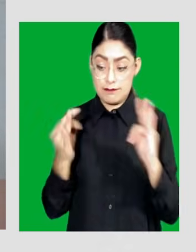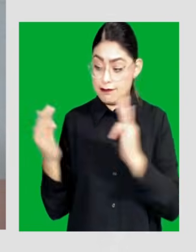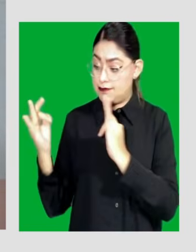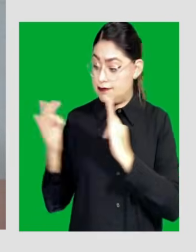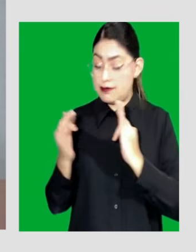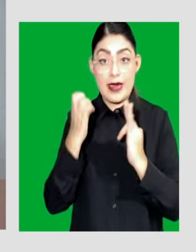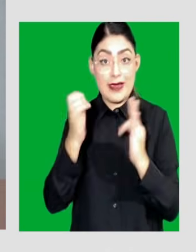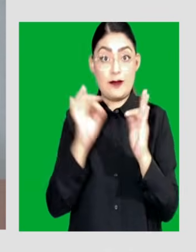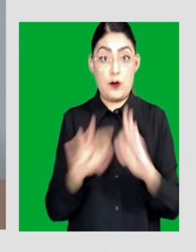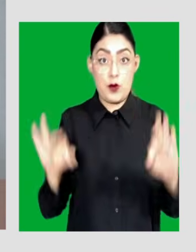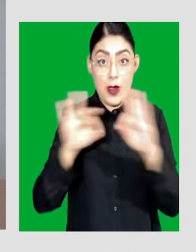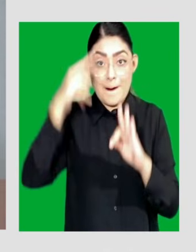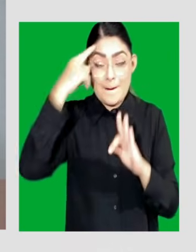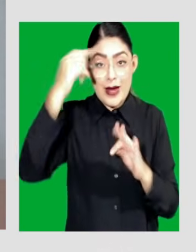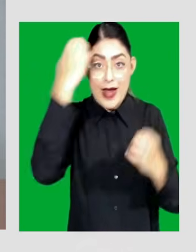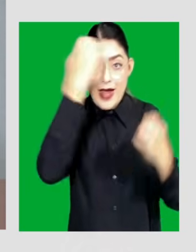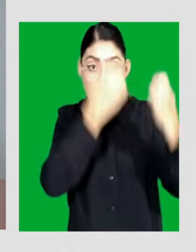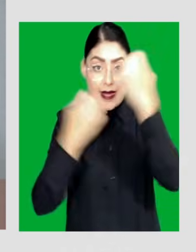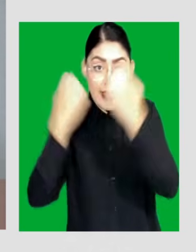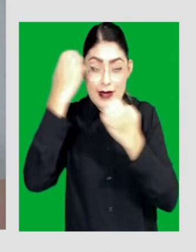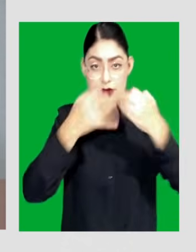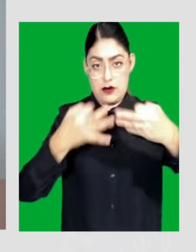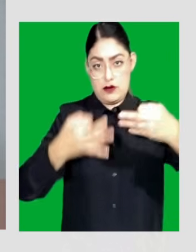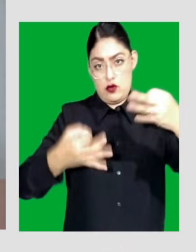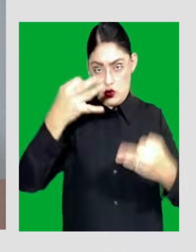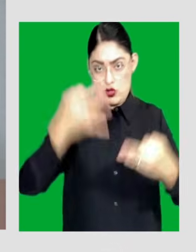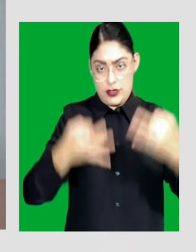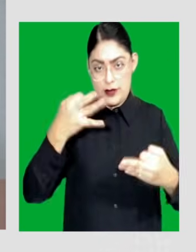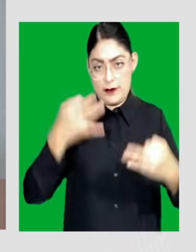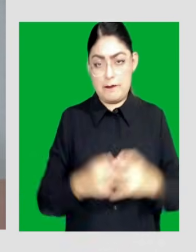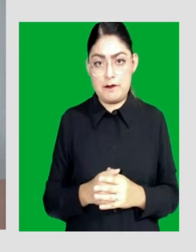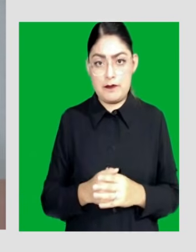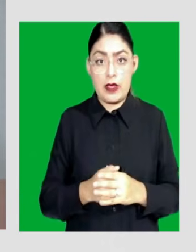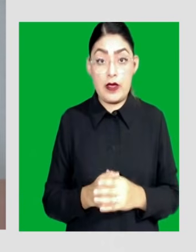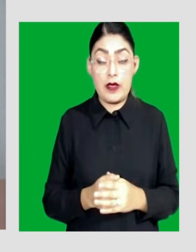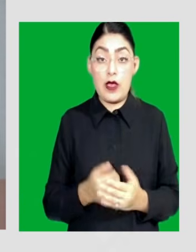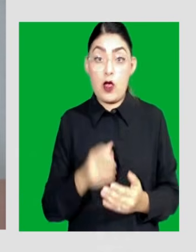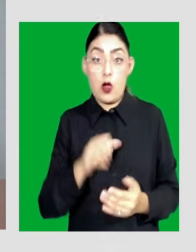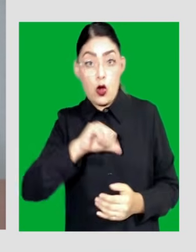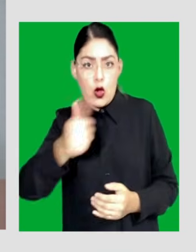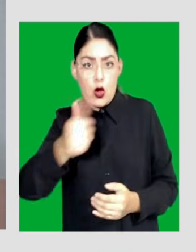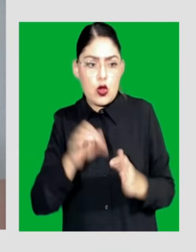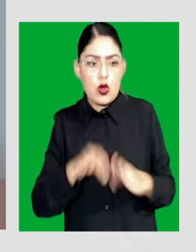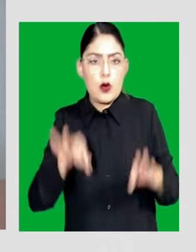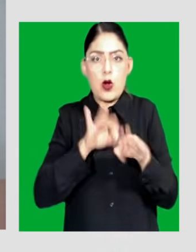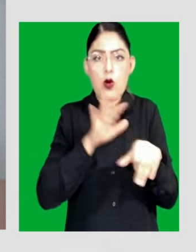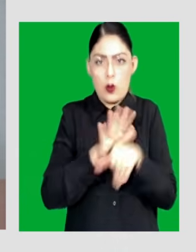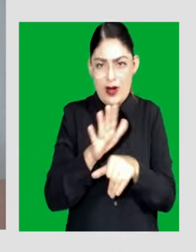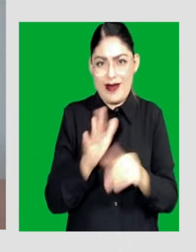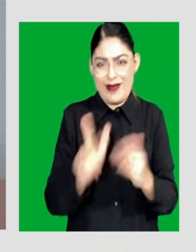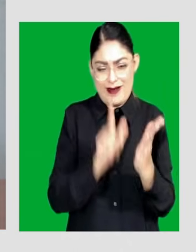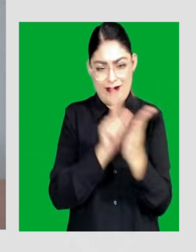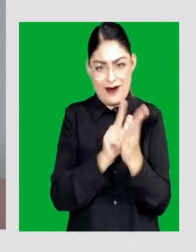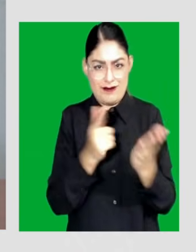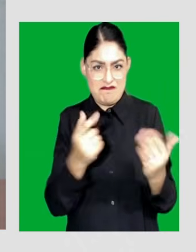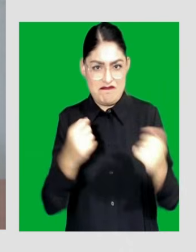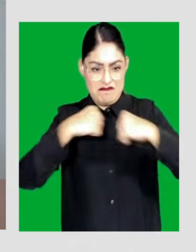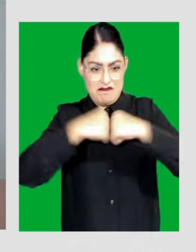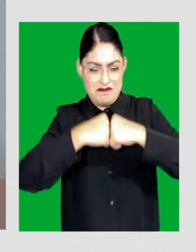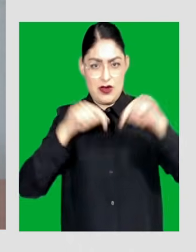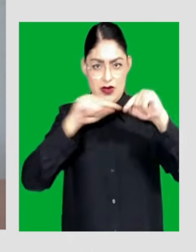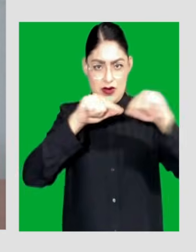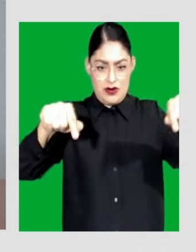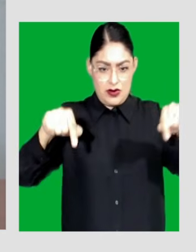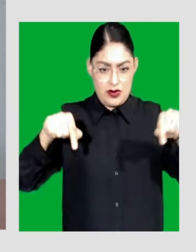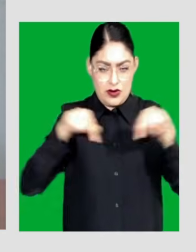cual es esencial en el análisis espacial. También está la visualización de divisiones administrativas, lo que nos